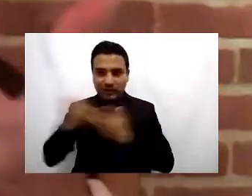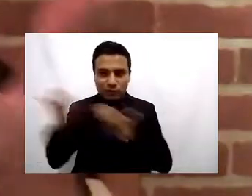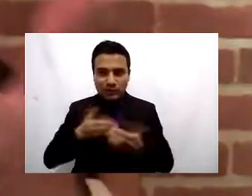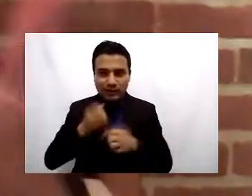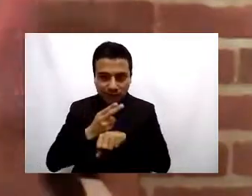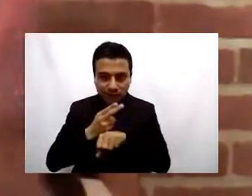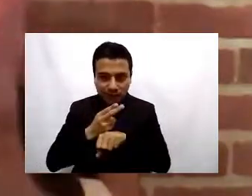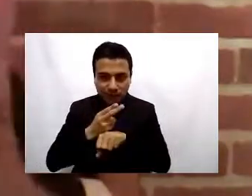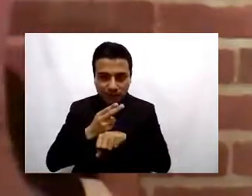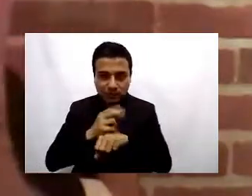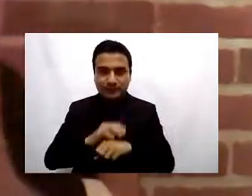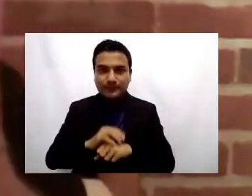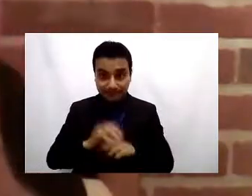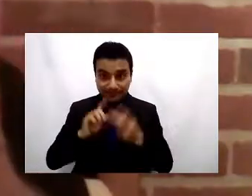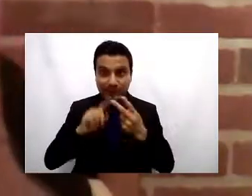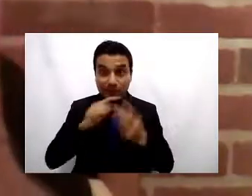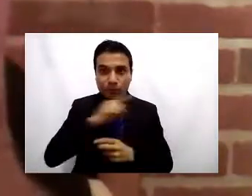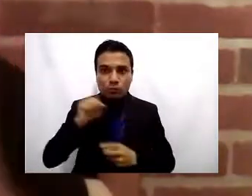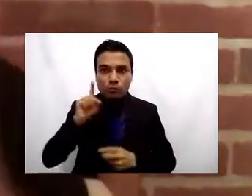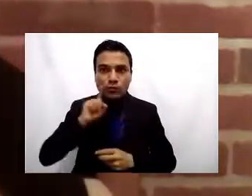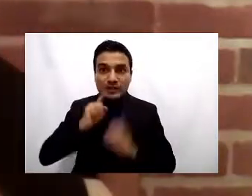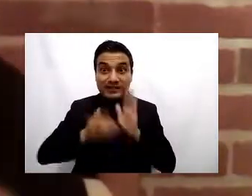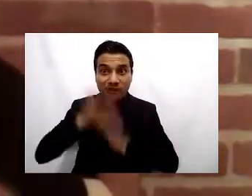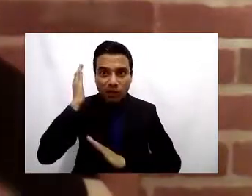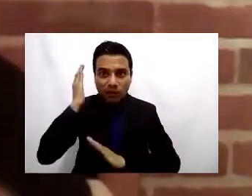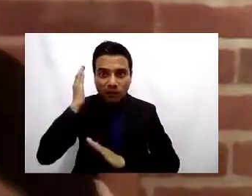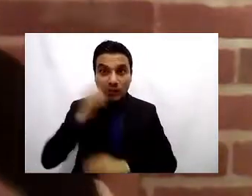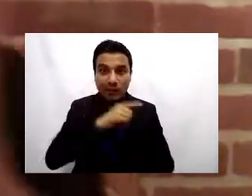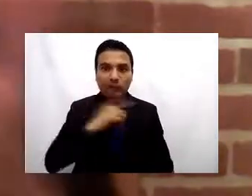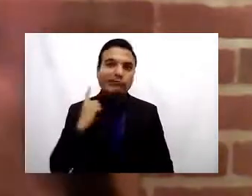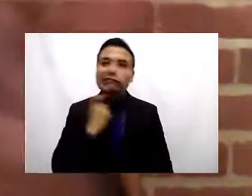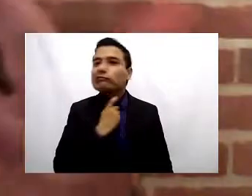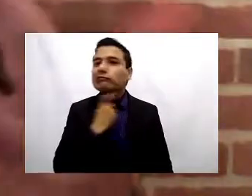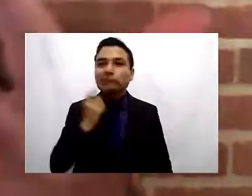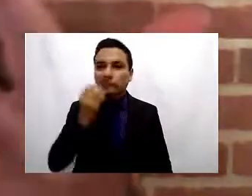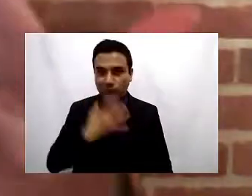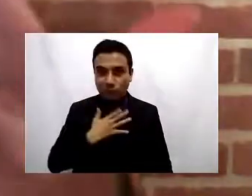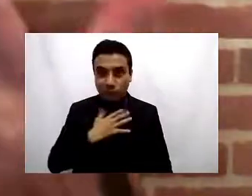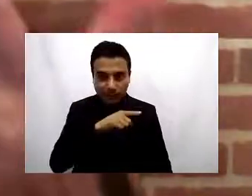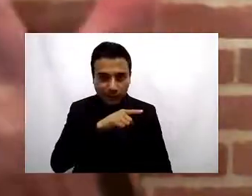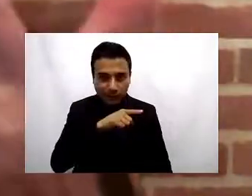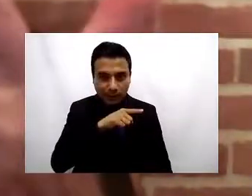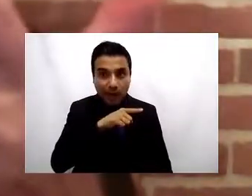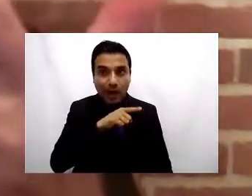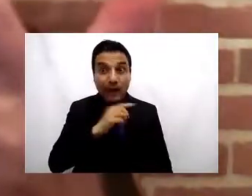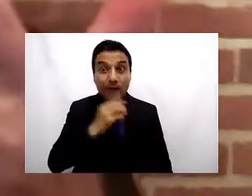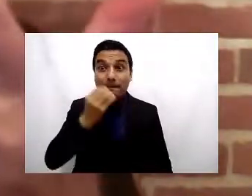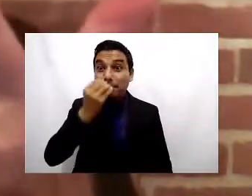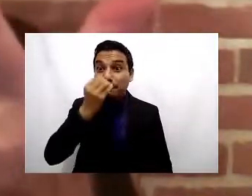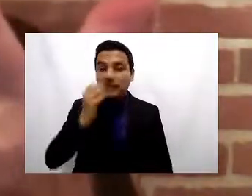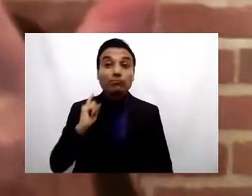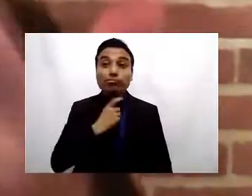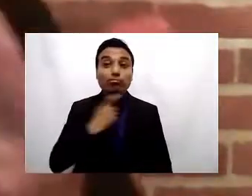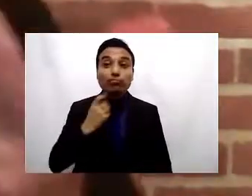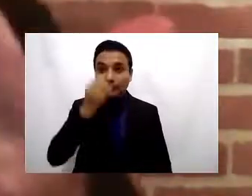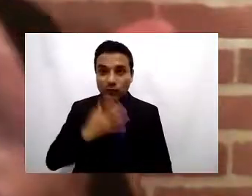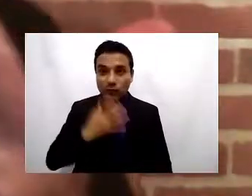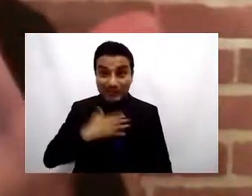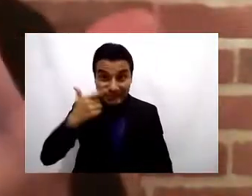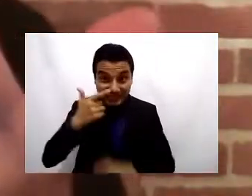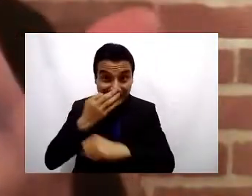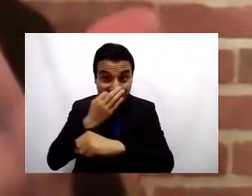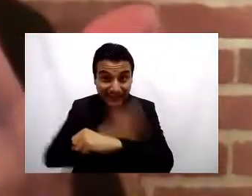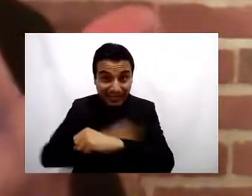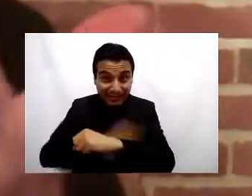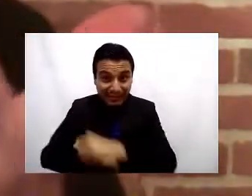Ella salió y se puso perfume, que cuando te pones perfume a las 7 de la tarde, si no es